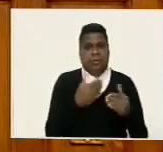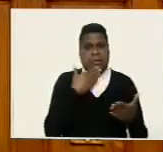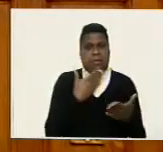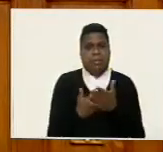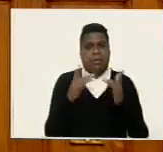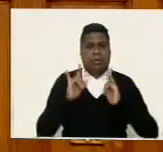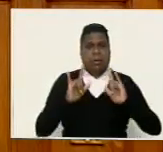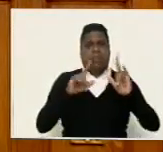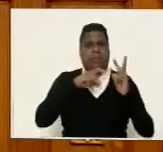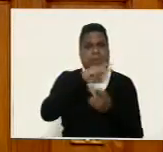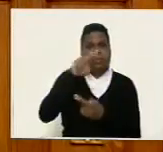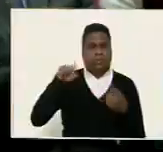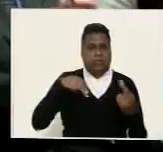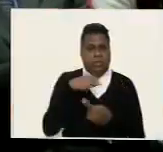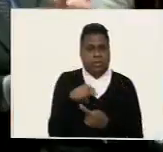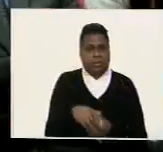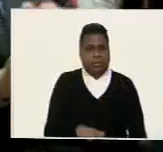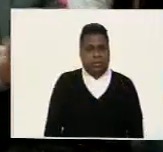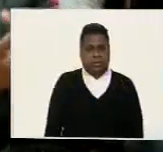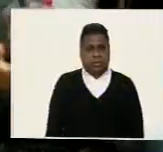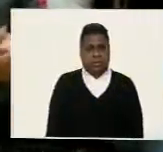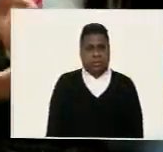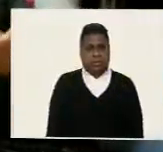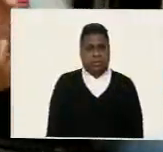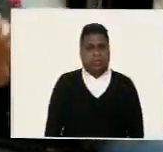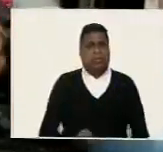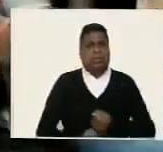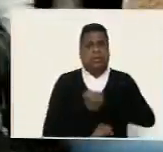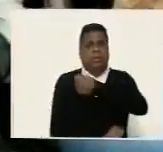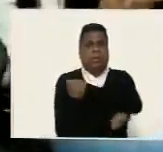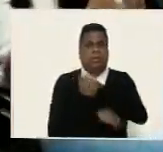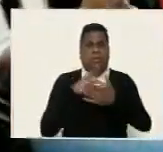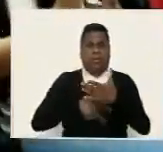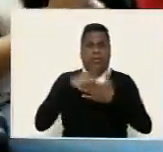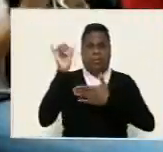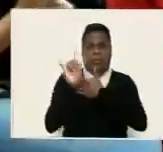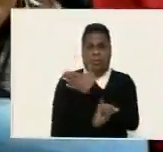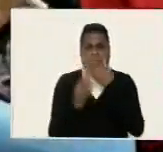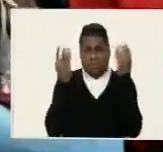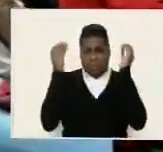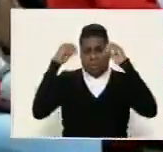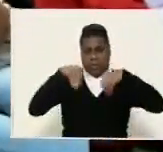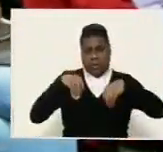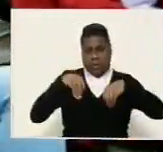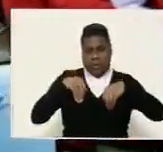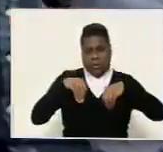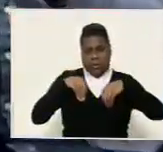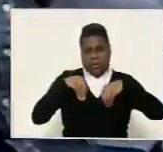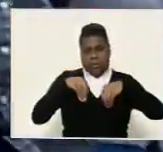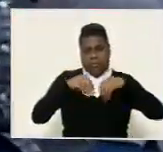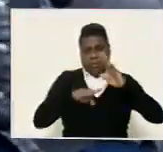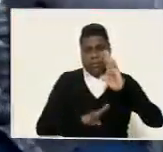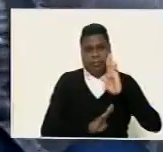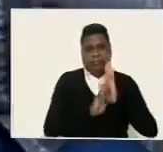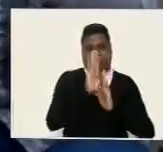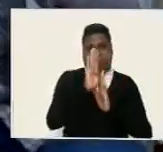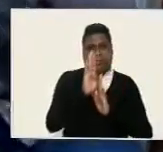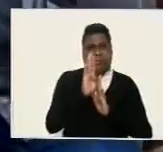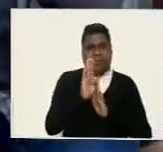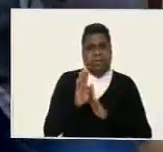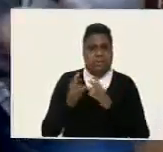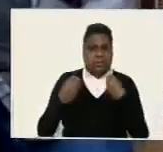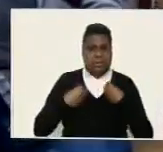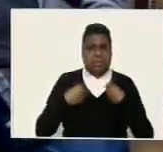amor revolucionario que respaldemos este proyecto de acuerdo para seguir avanzando. ¡Que viva